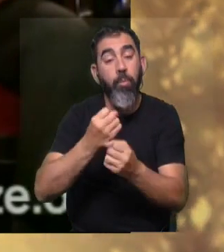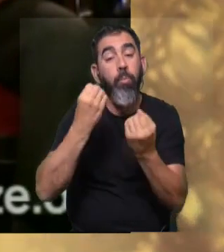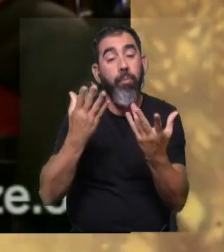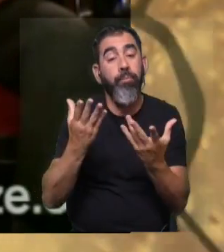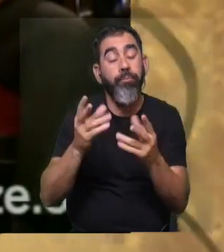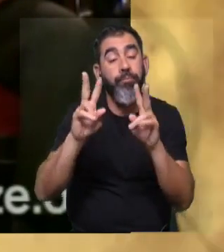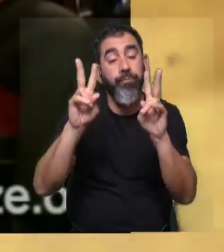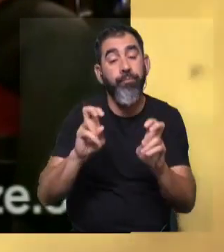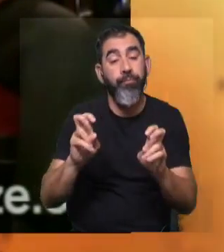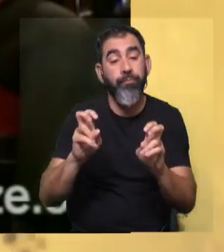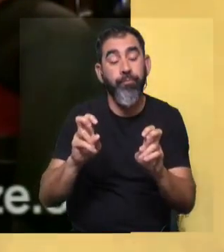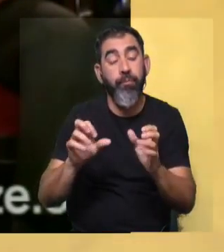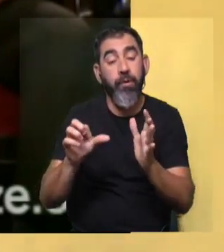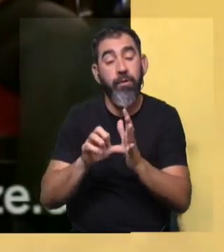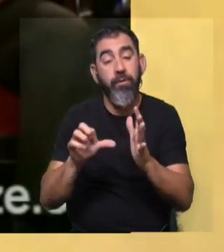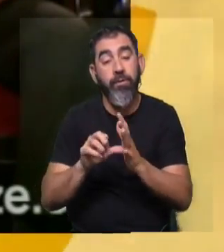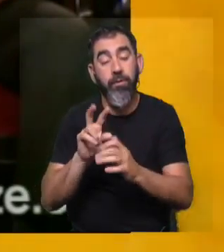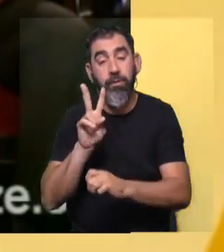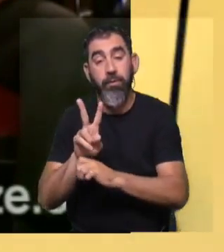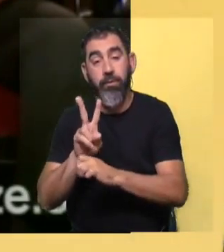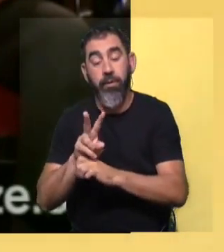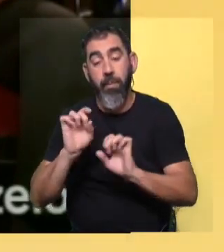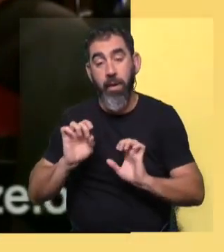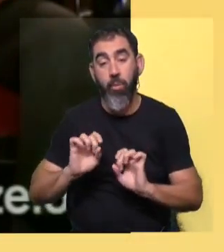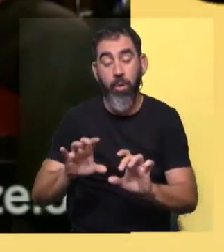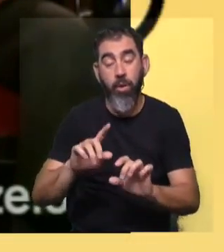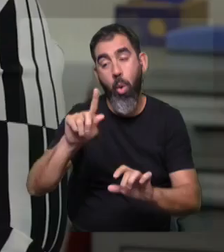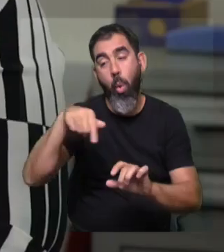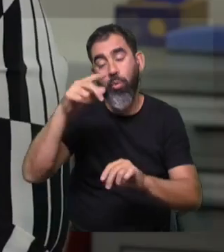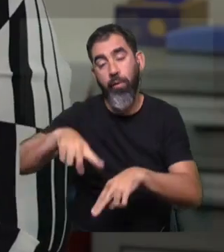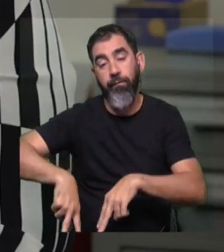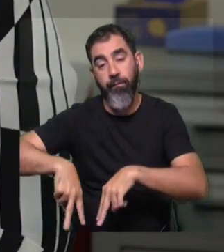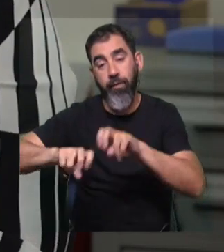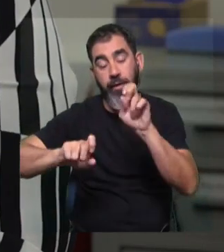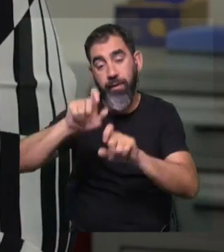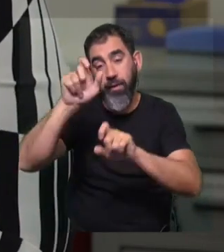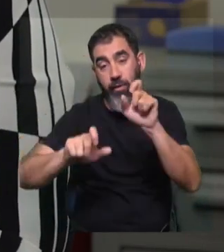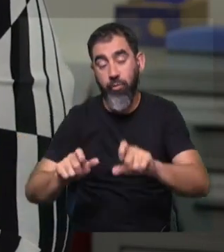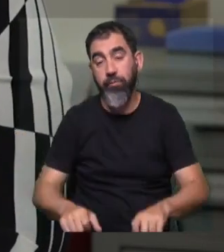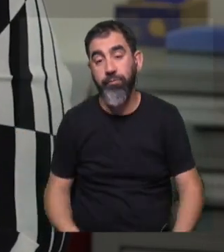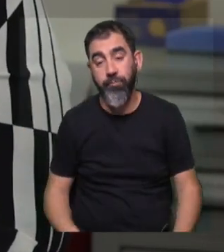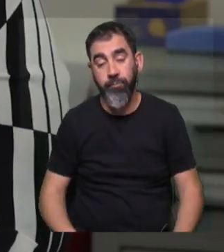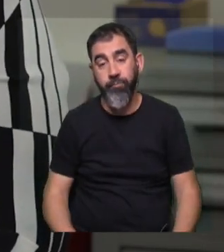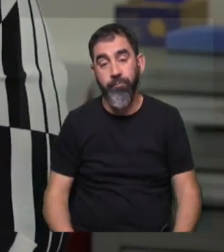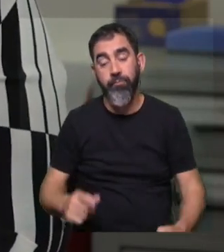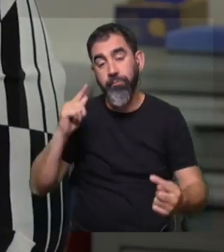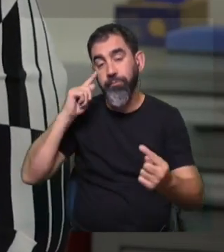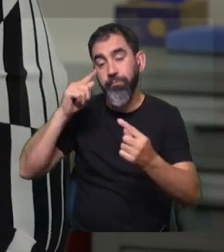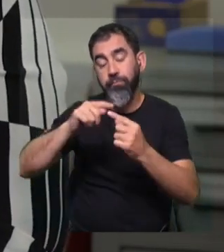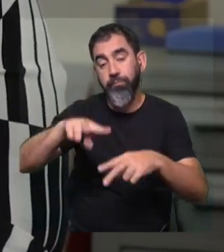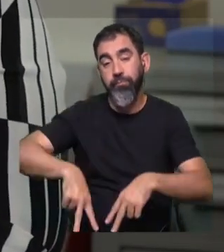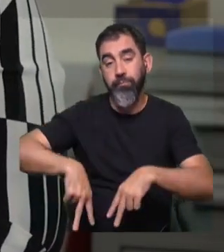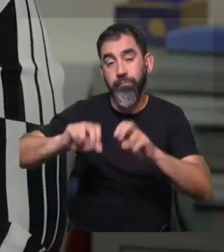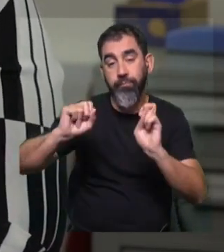trabajo en el sistema inmune innato. Hay otros investigadores que el foco de su investigación